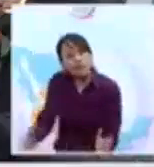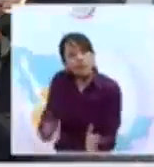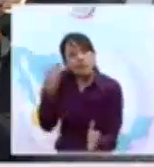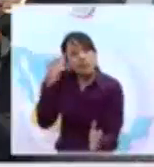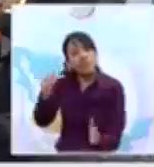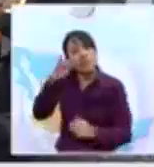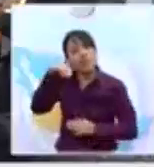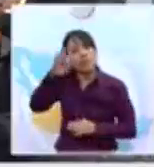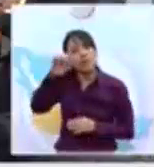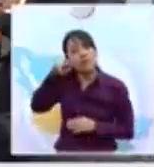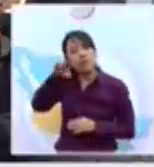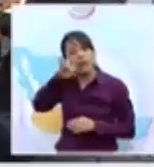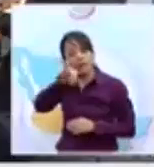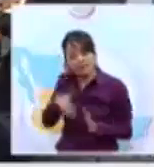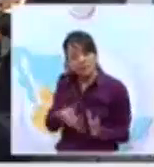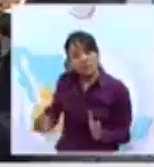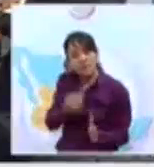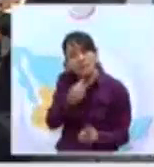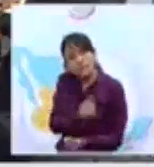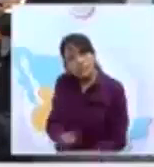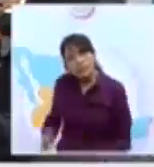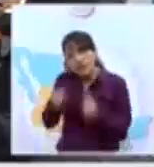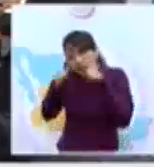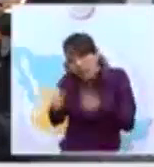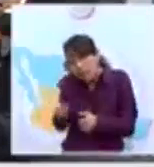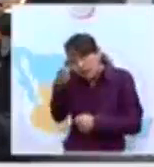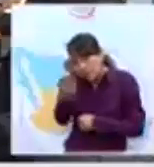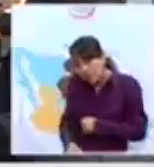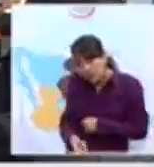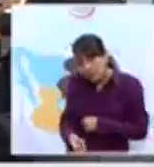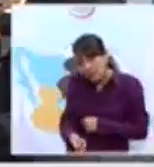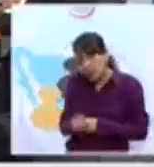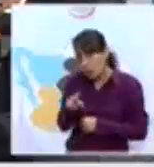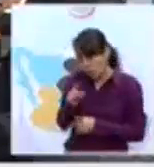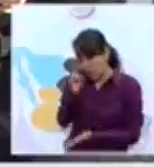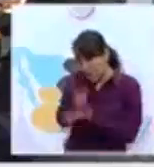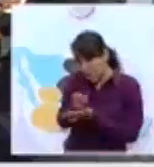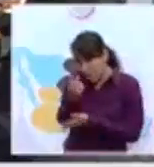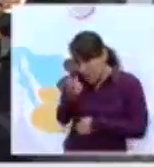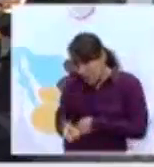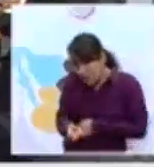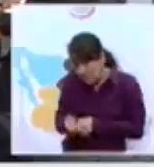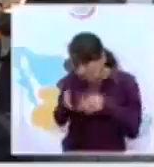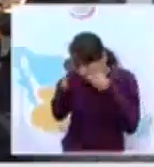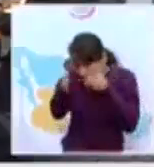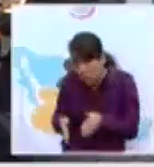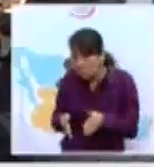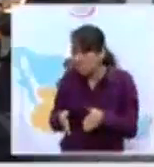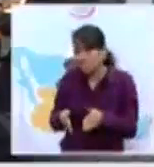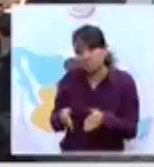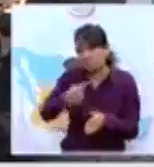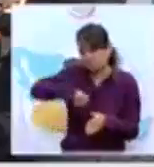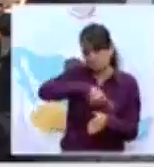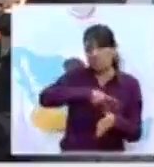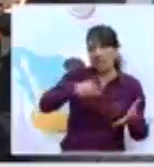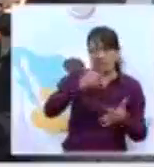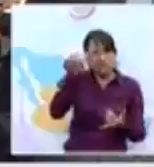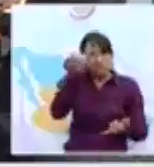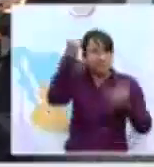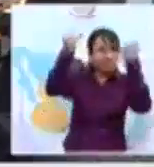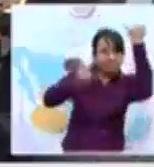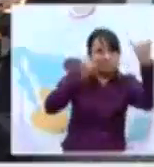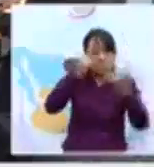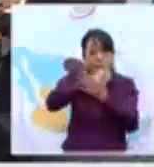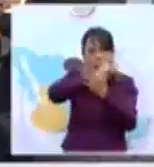no hay vuelta alguna, la infancia, pero no a nivel discursivo, sino a nivel de sistemas eficientes de inteligencia epidemiológica